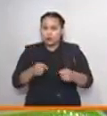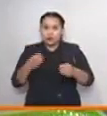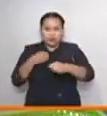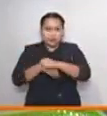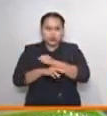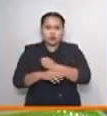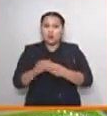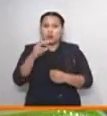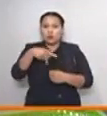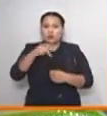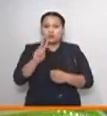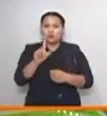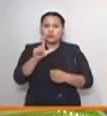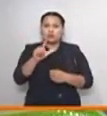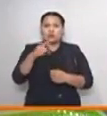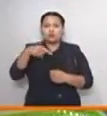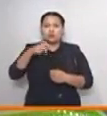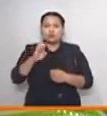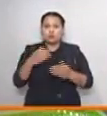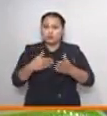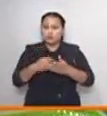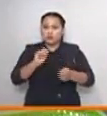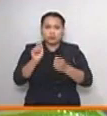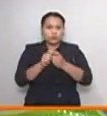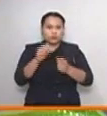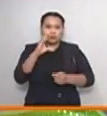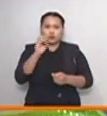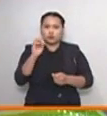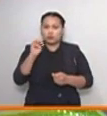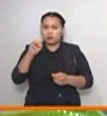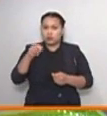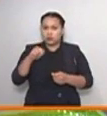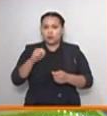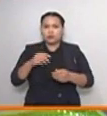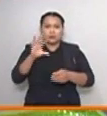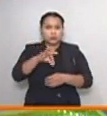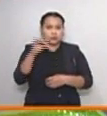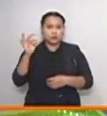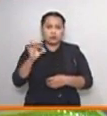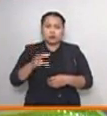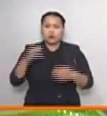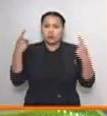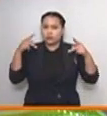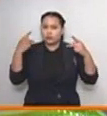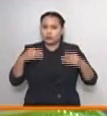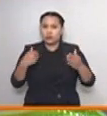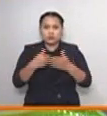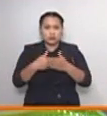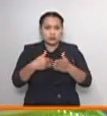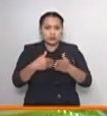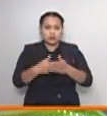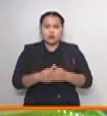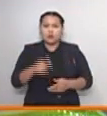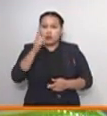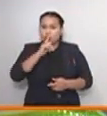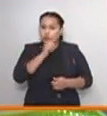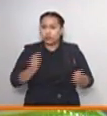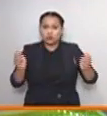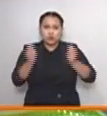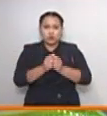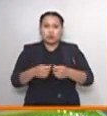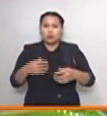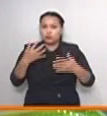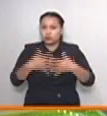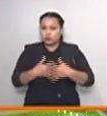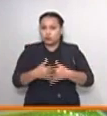sitio pulpecerca.com y encontrar tu pulpería más cercana? Loto se unió a la cervecería hondureña para hacer más